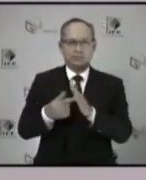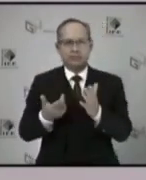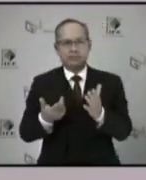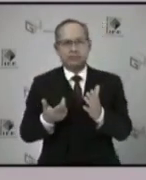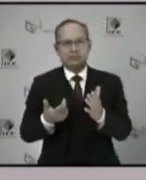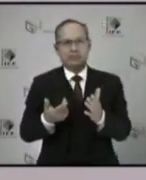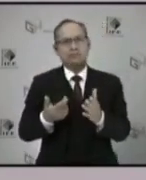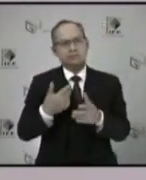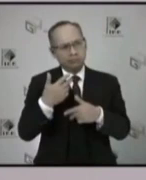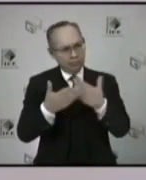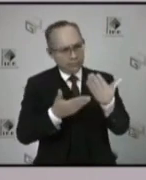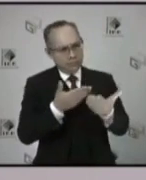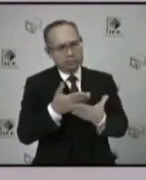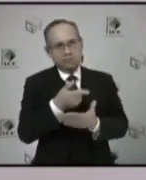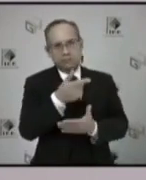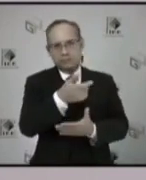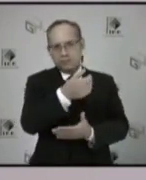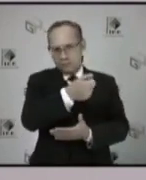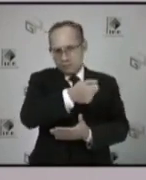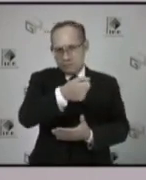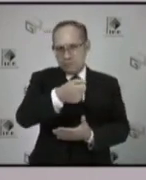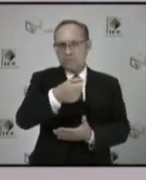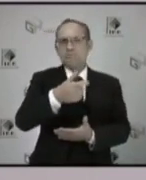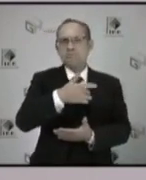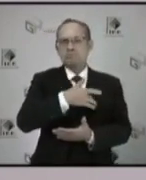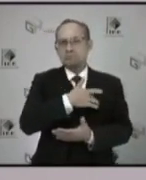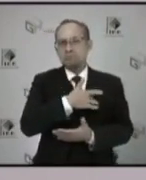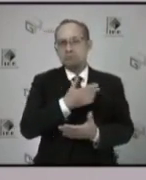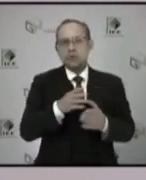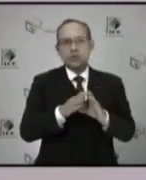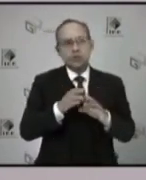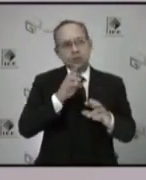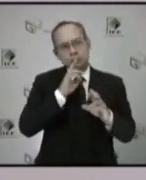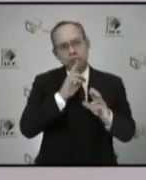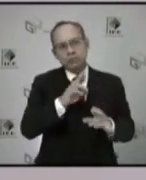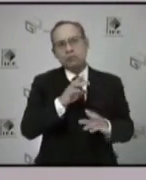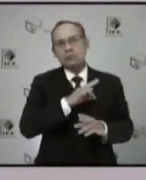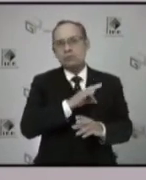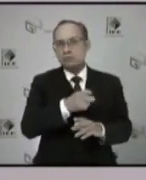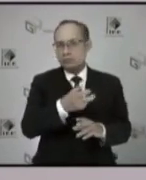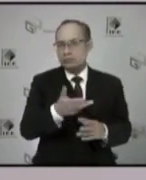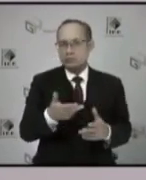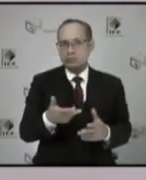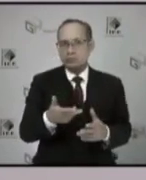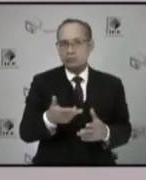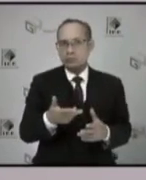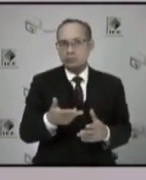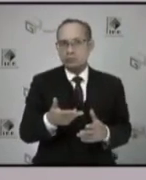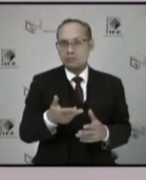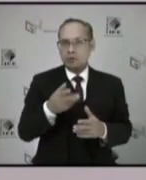su realidad y dar respuesta en ese momento. Y por último, y